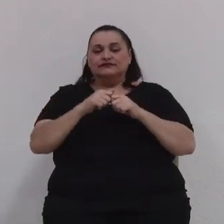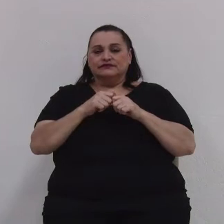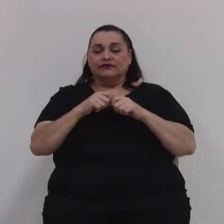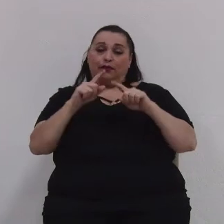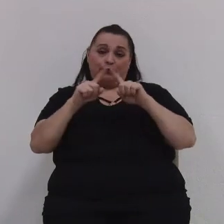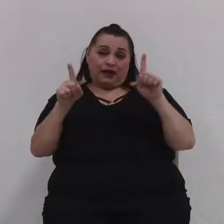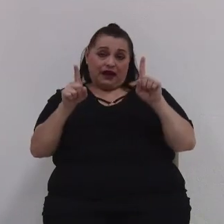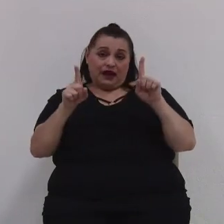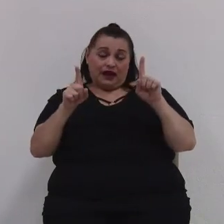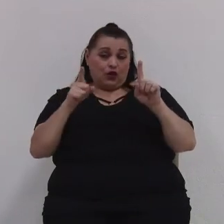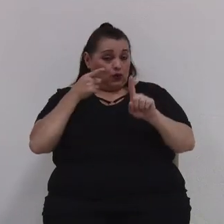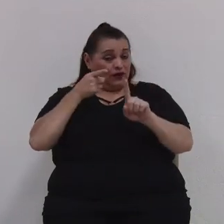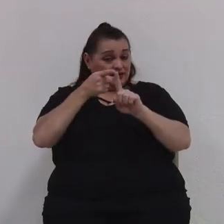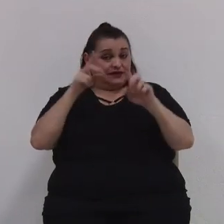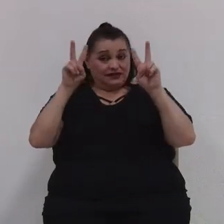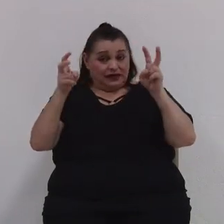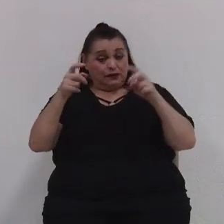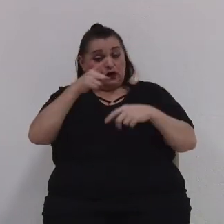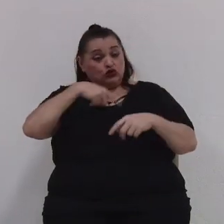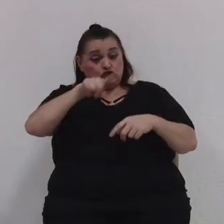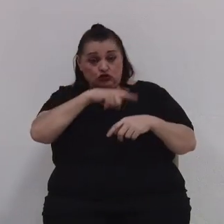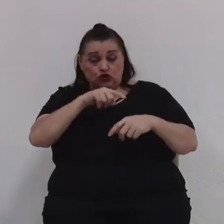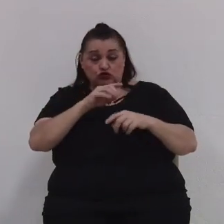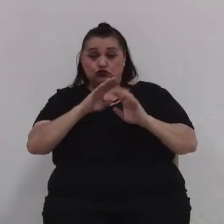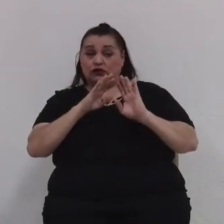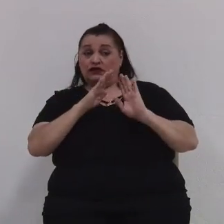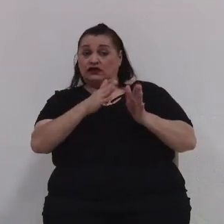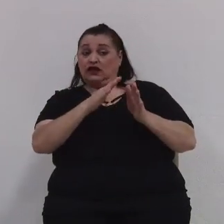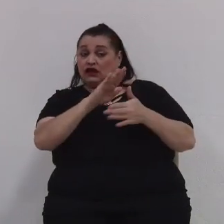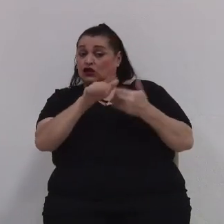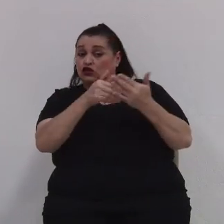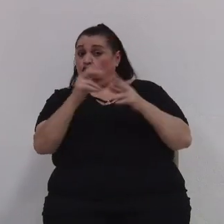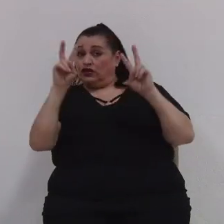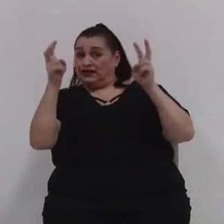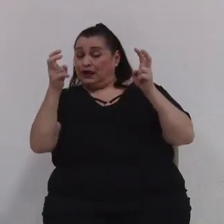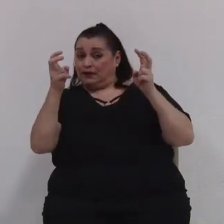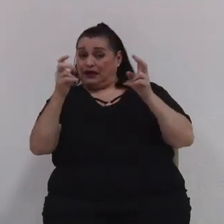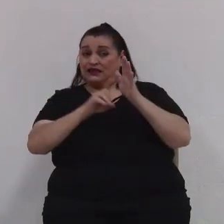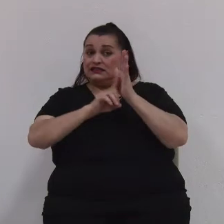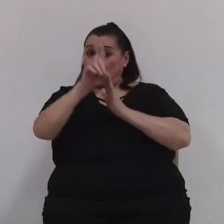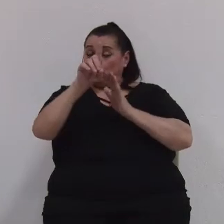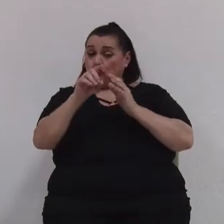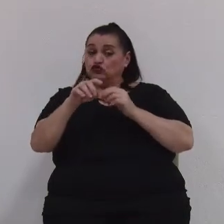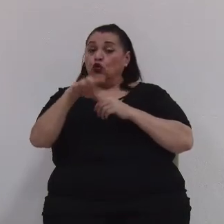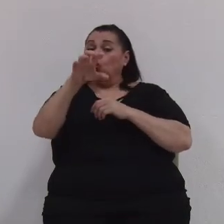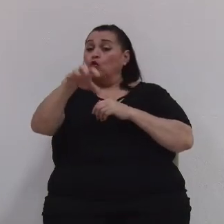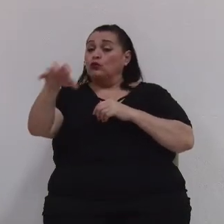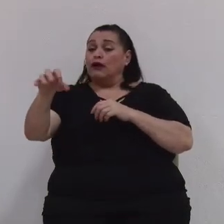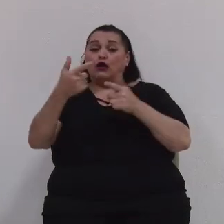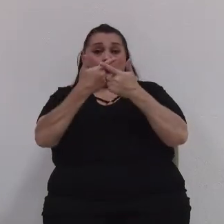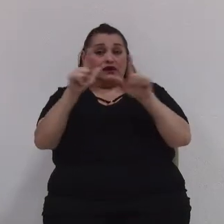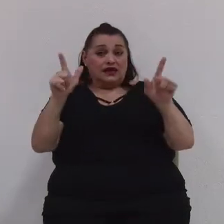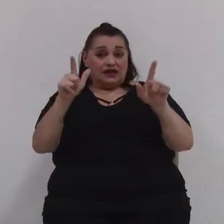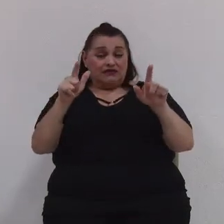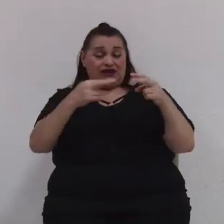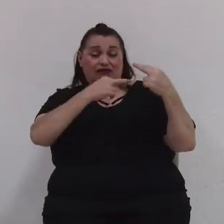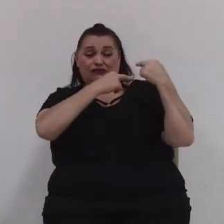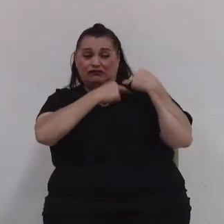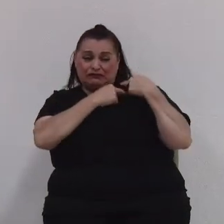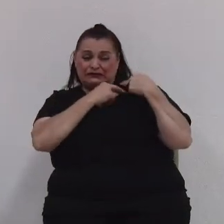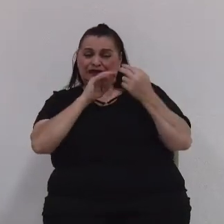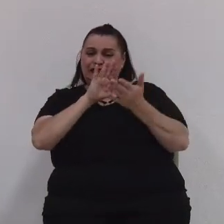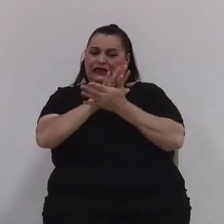Pero sobre eso nosotros hemos dejado todo el tema del desarrollo urbano a la libre, ¿verdad? O sea, hemos recargado de